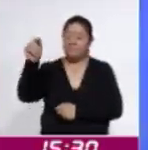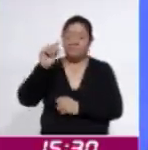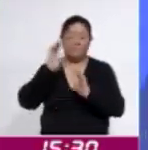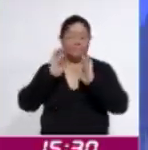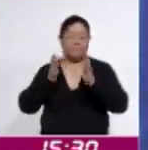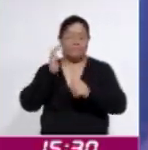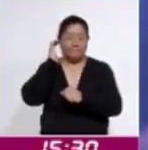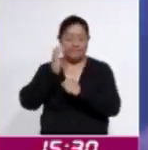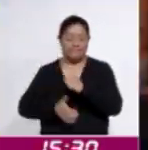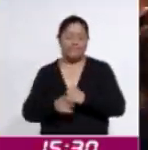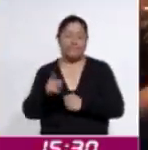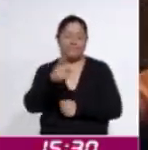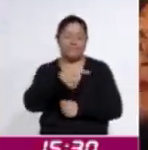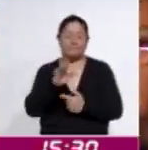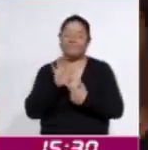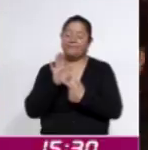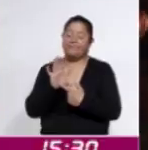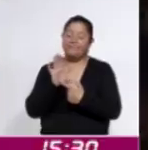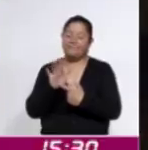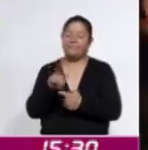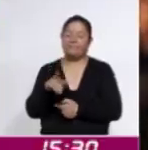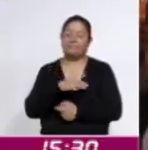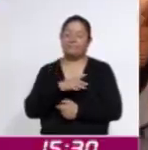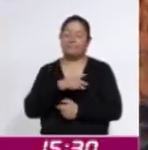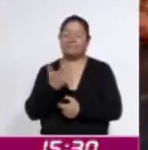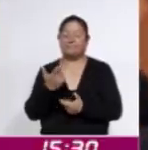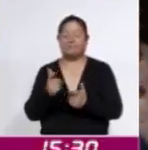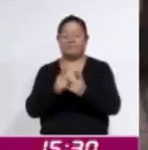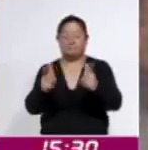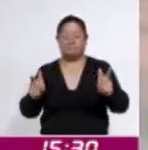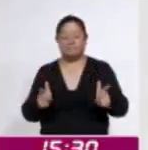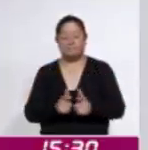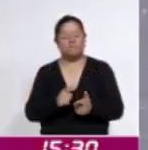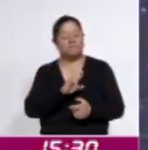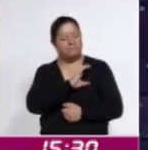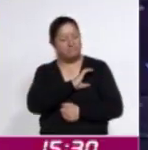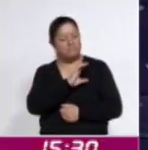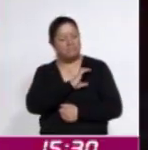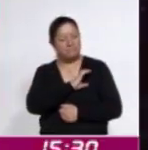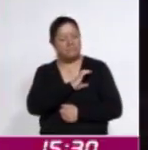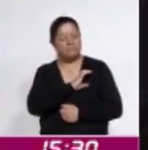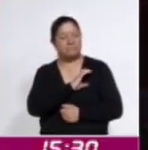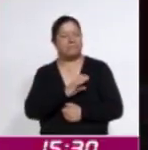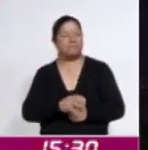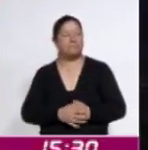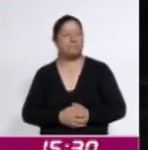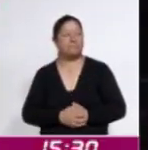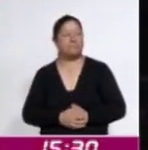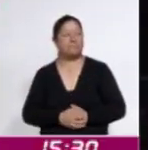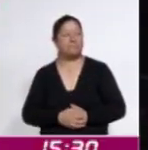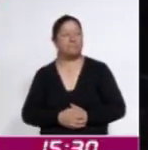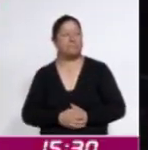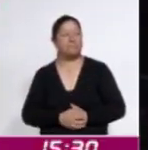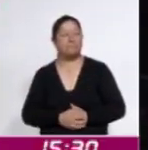de Monterrey, quien demostró una vez más por qué son una de las bandas más queridas del género.